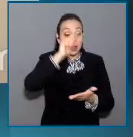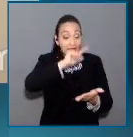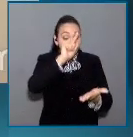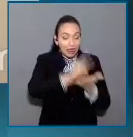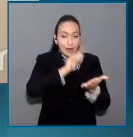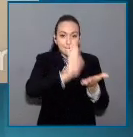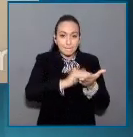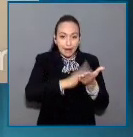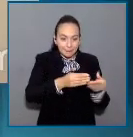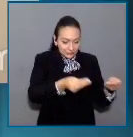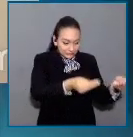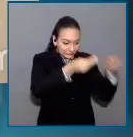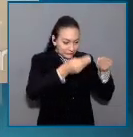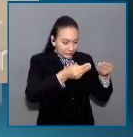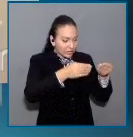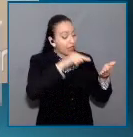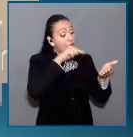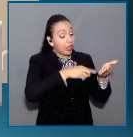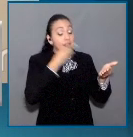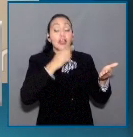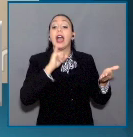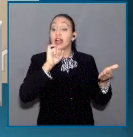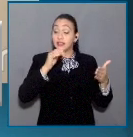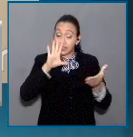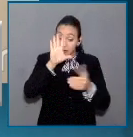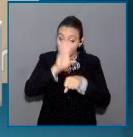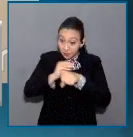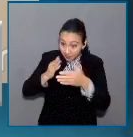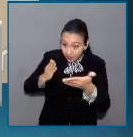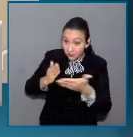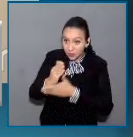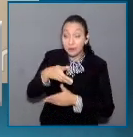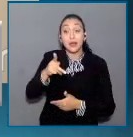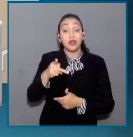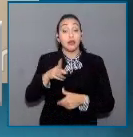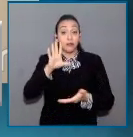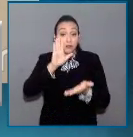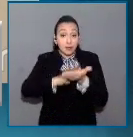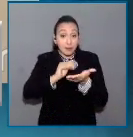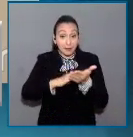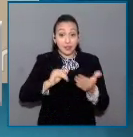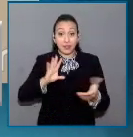ojo, porque la Corte ha reconocido que